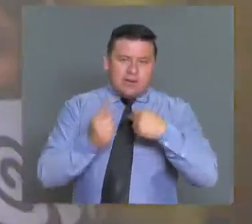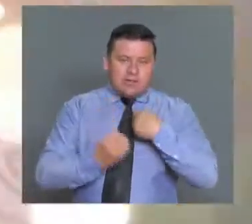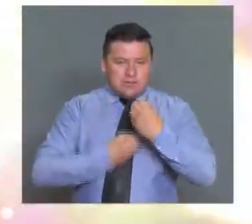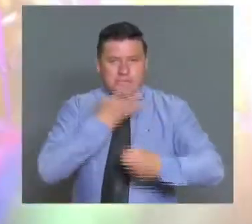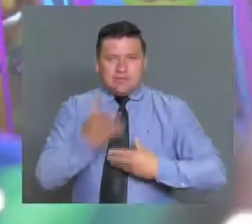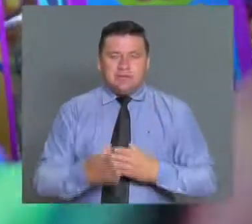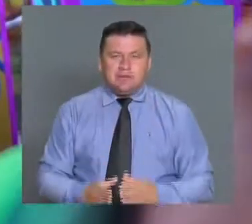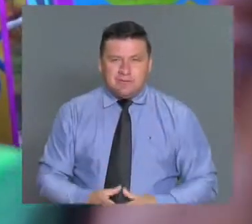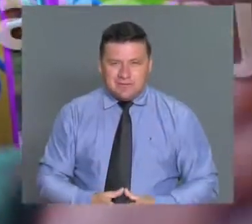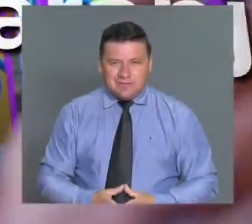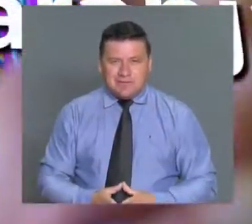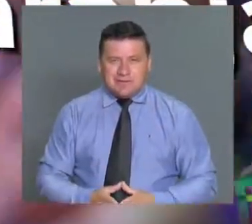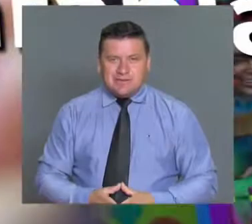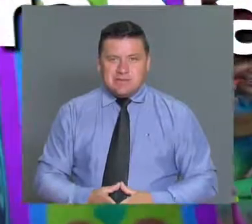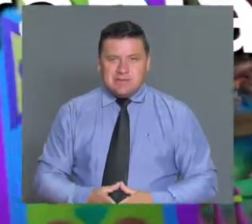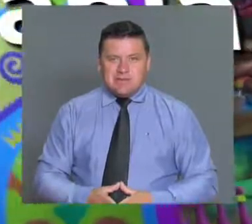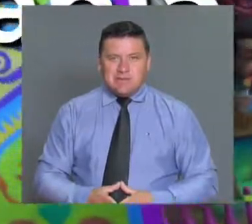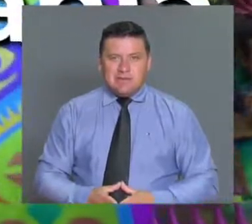expresión.